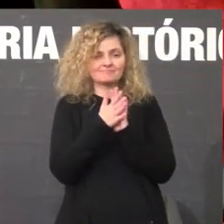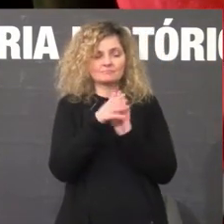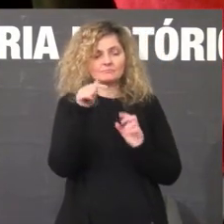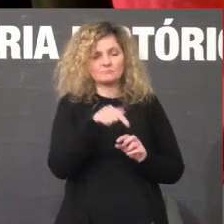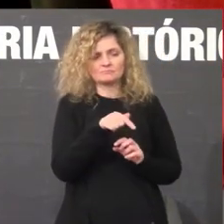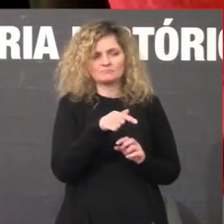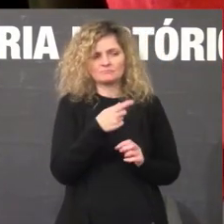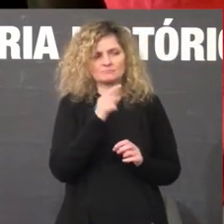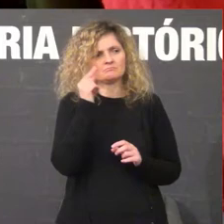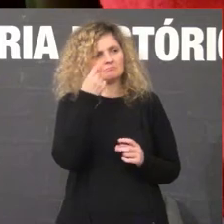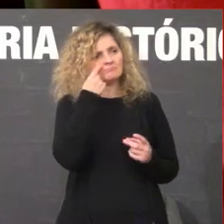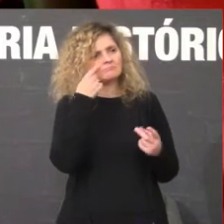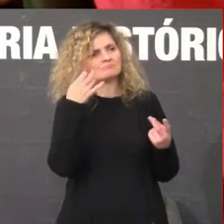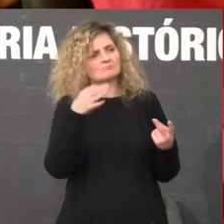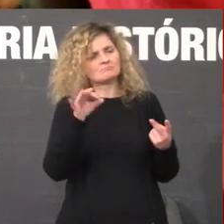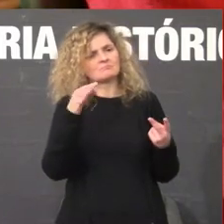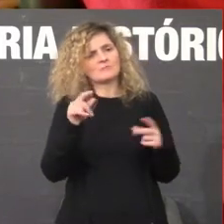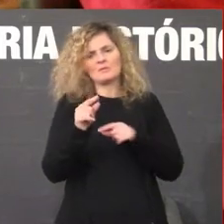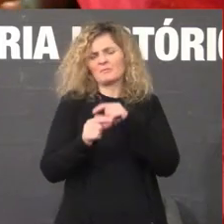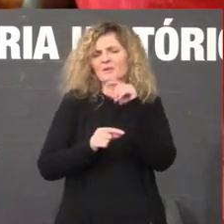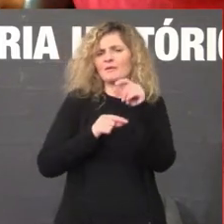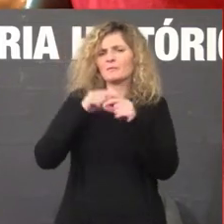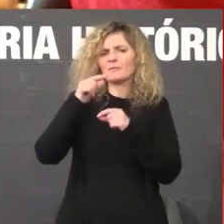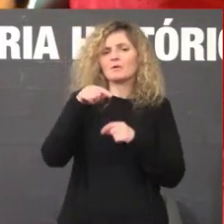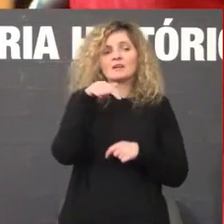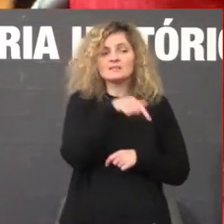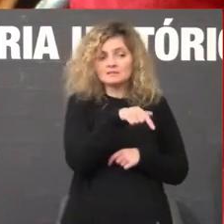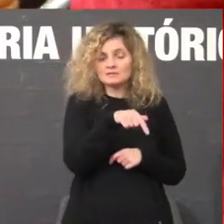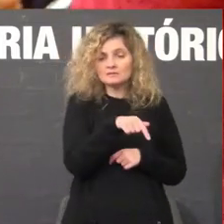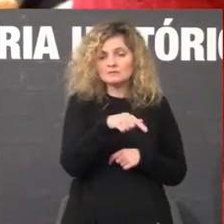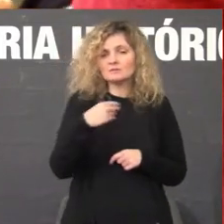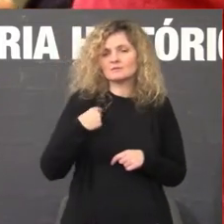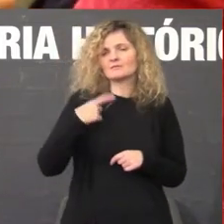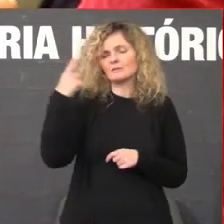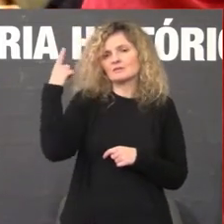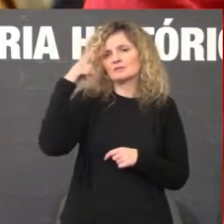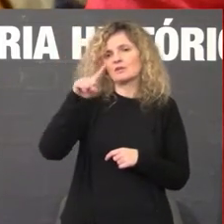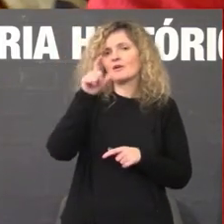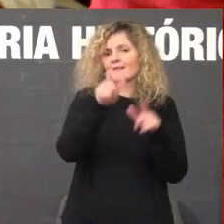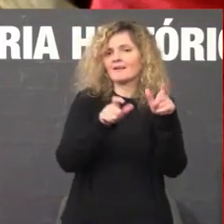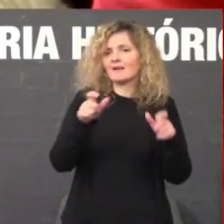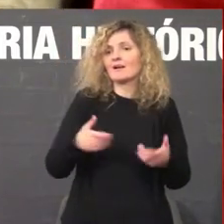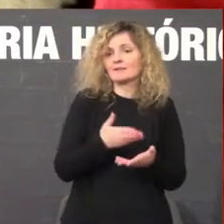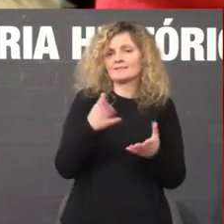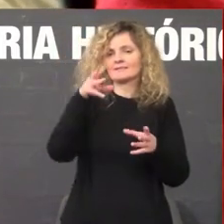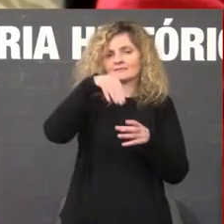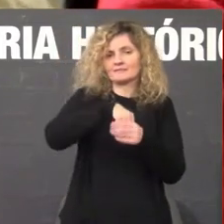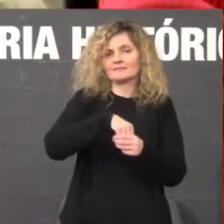cosas yo las descubrí poco a poco. Y es que esto lo sabía la gente de Franco.